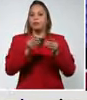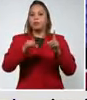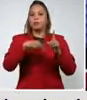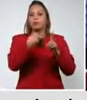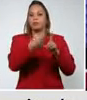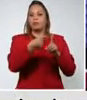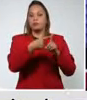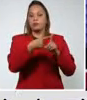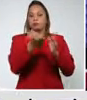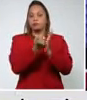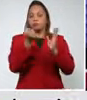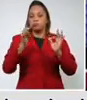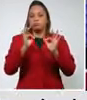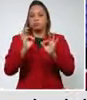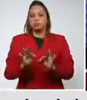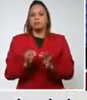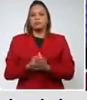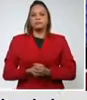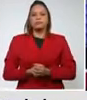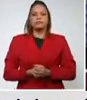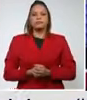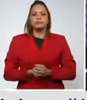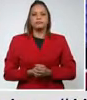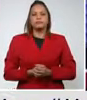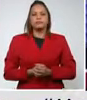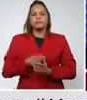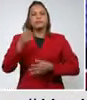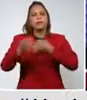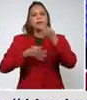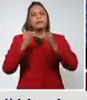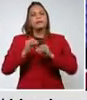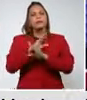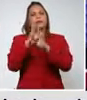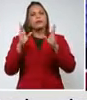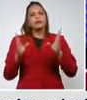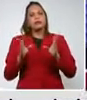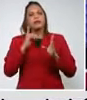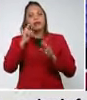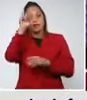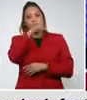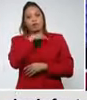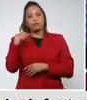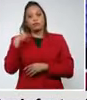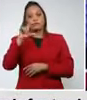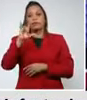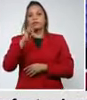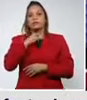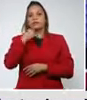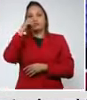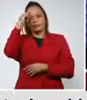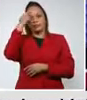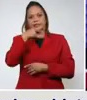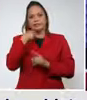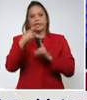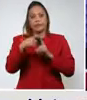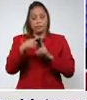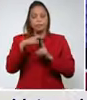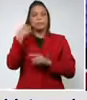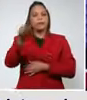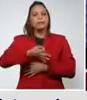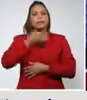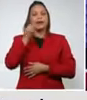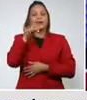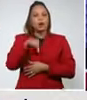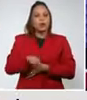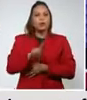se han diagnosticado. Me explicaba esta mañana la doctora Lisset que hoy se